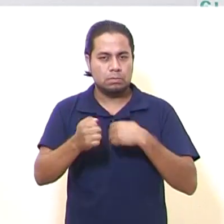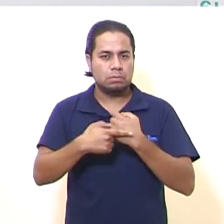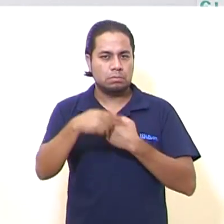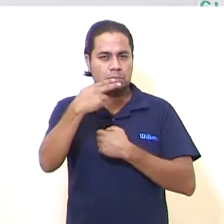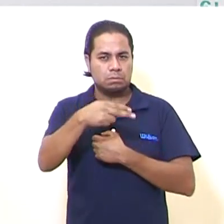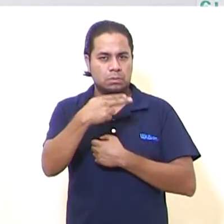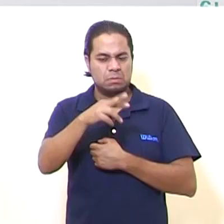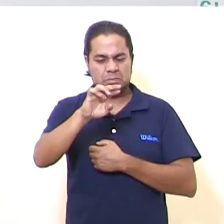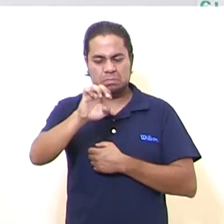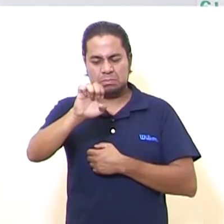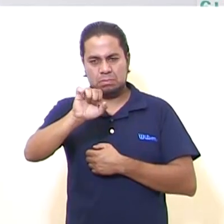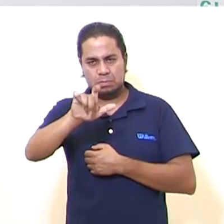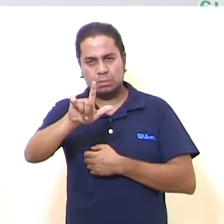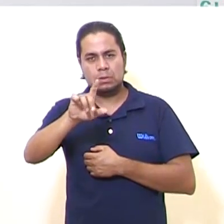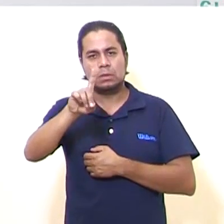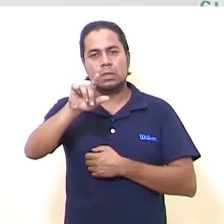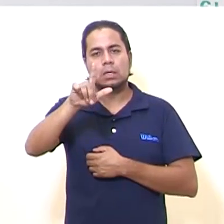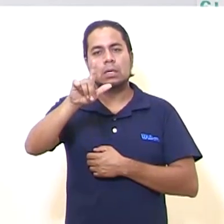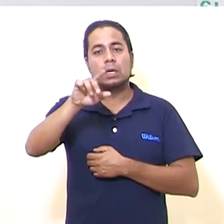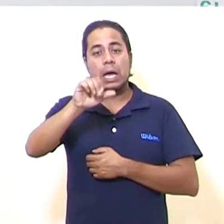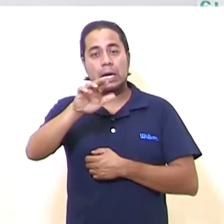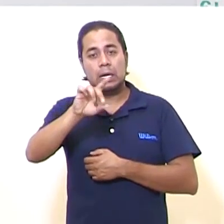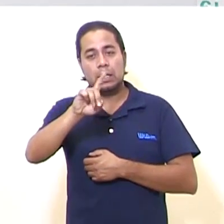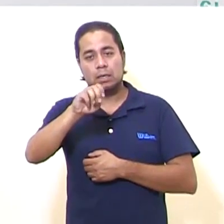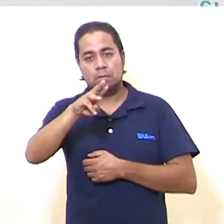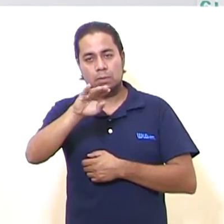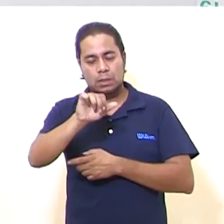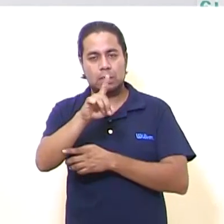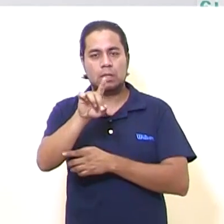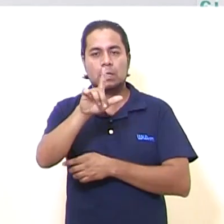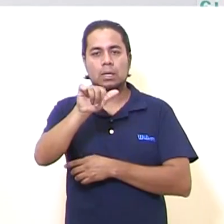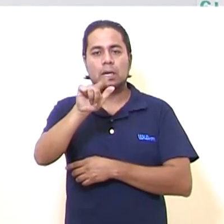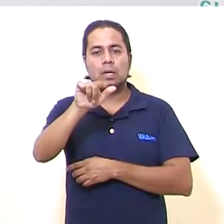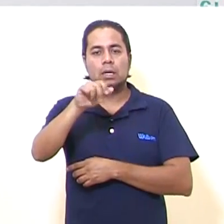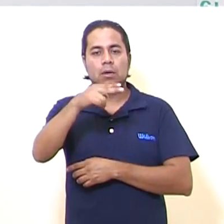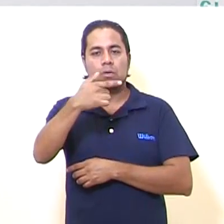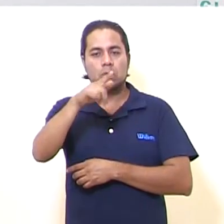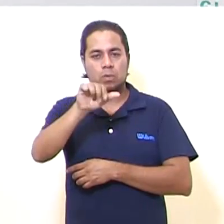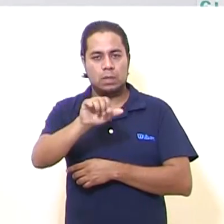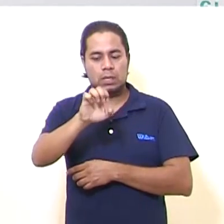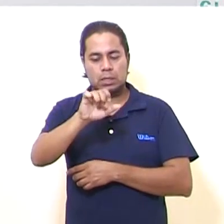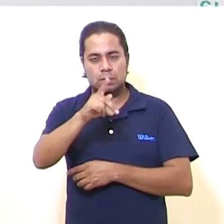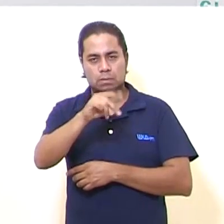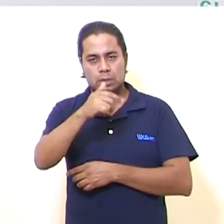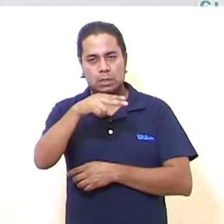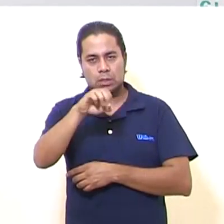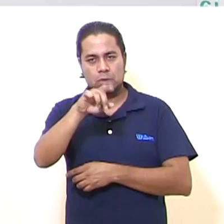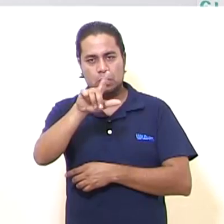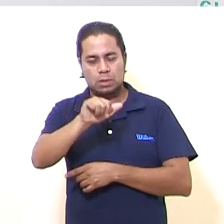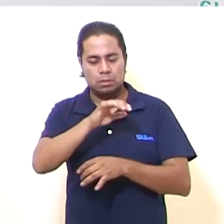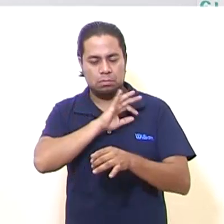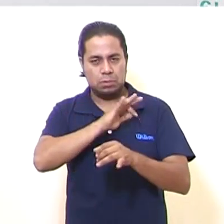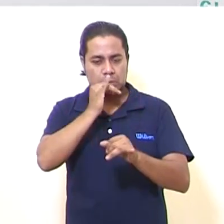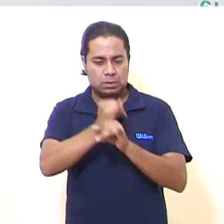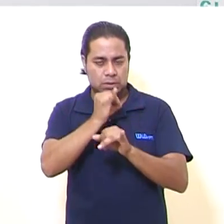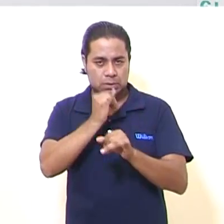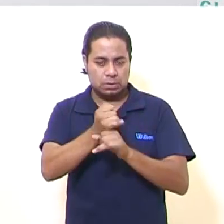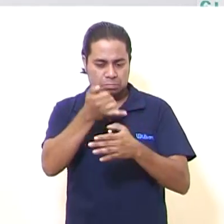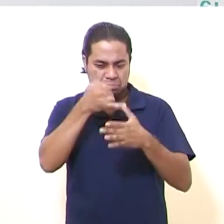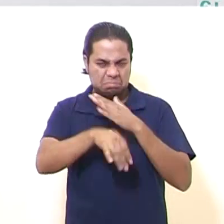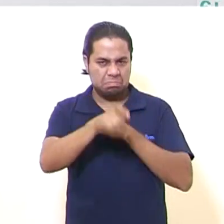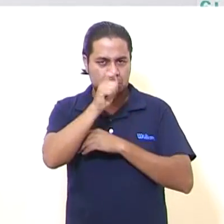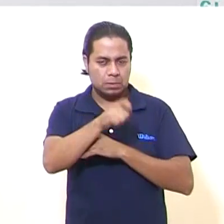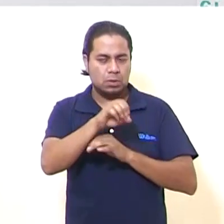la Real Academia de la Lengua Española, donde te invito a que puedas ingresar, ya sea en internet o de